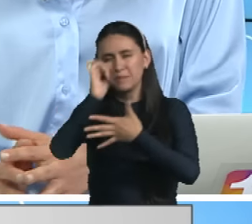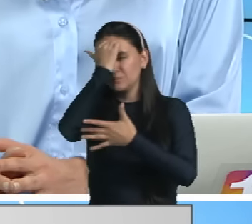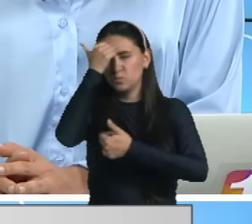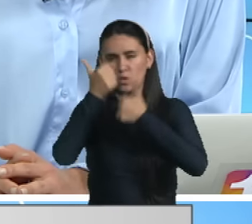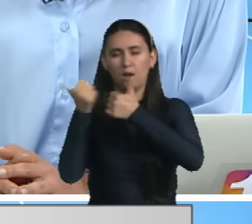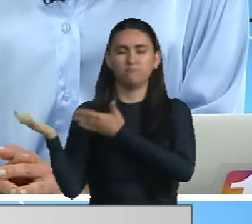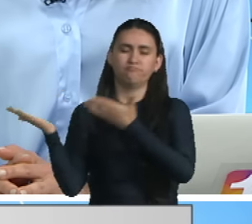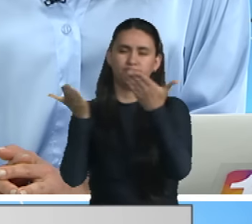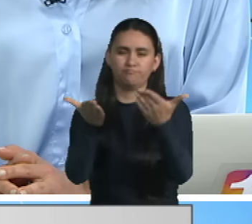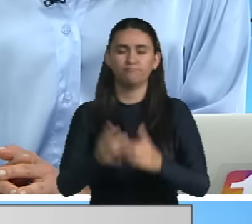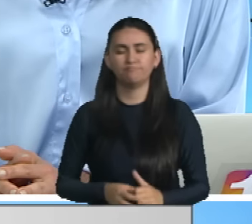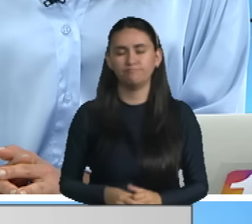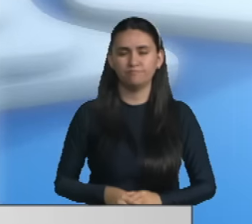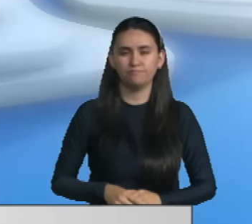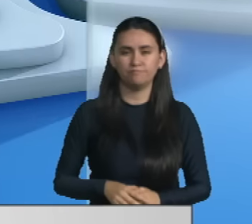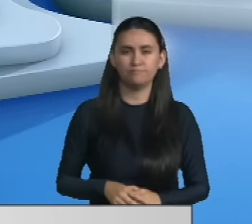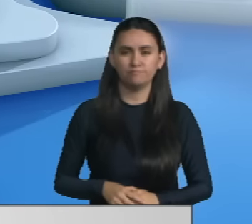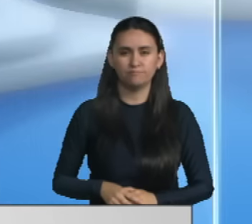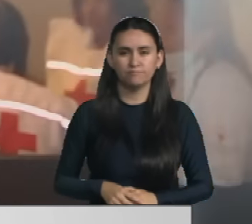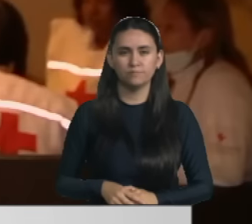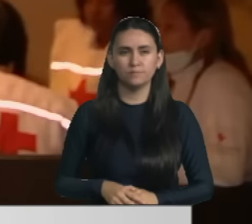tardes.